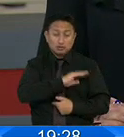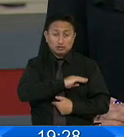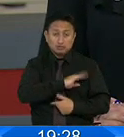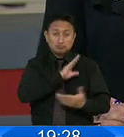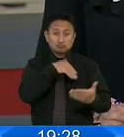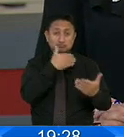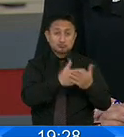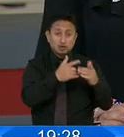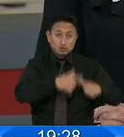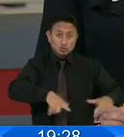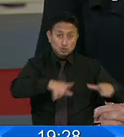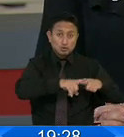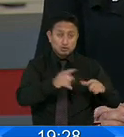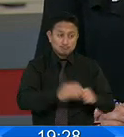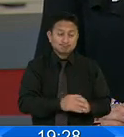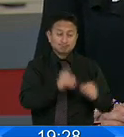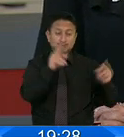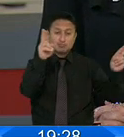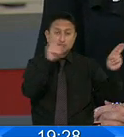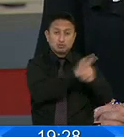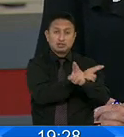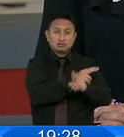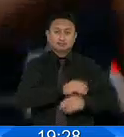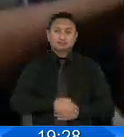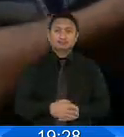al sitio y clausuró el local.